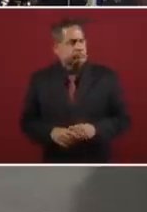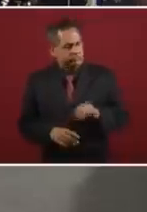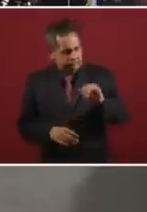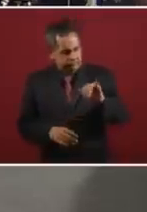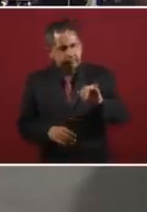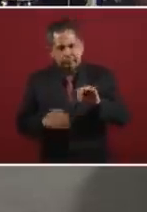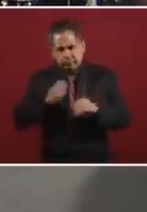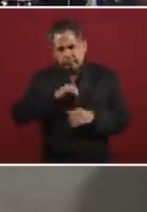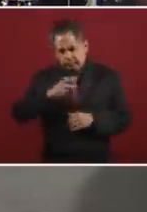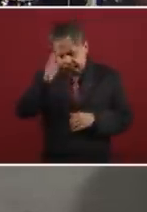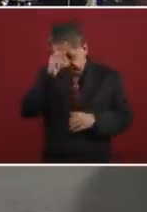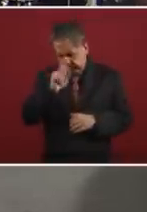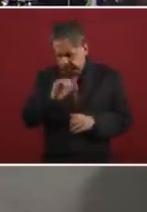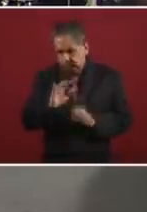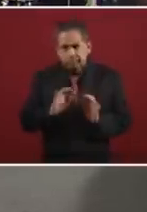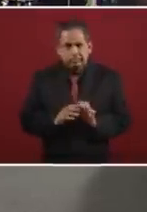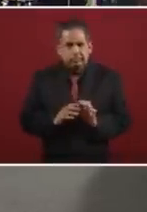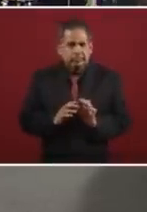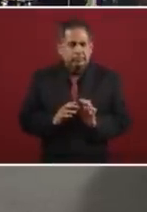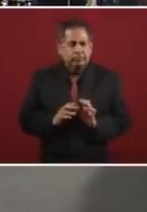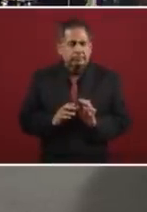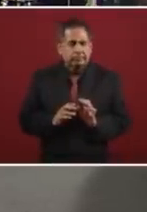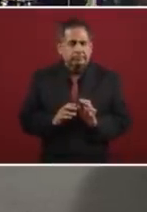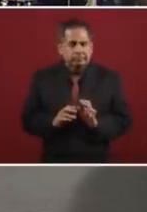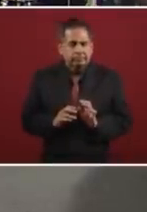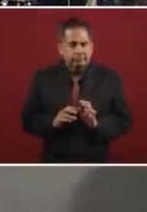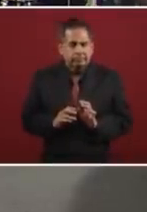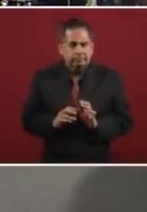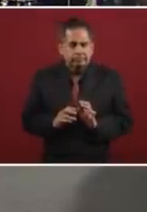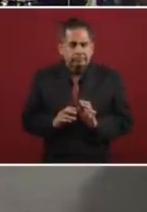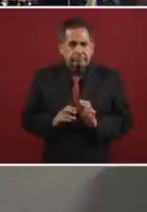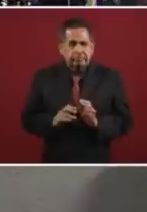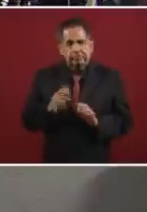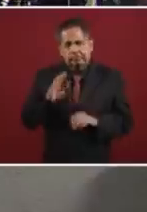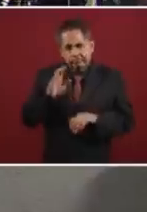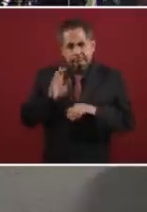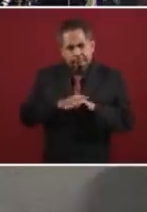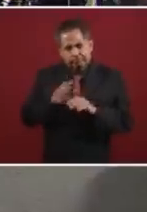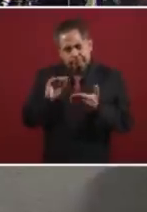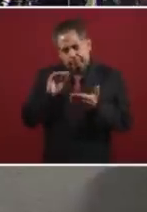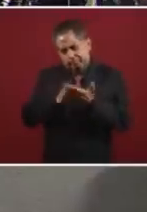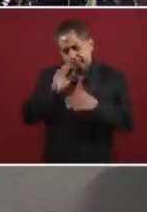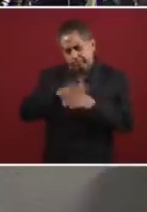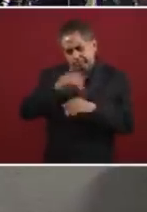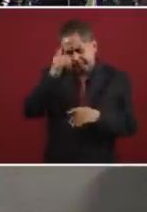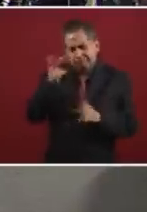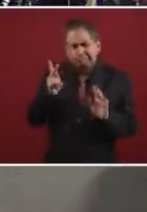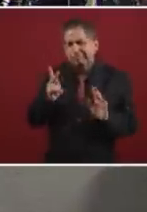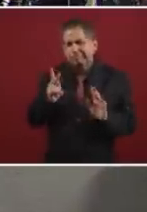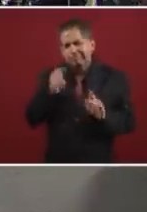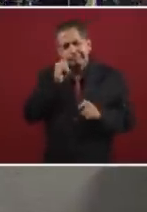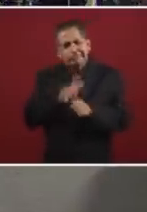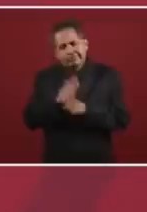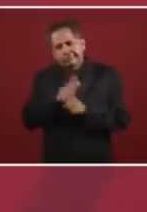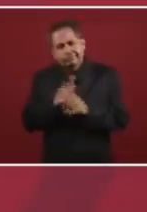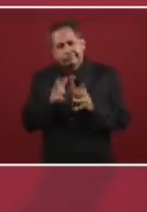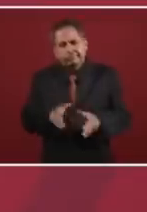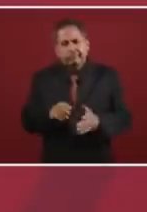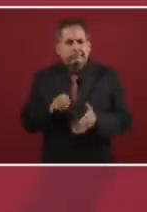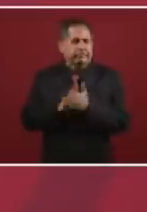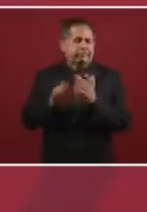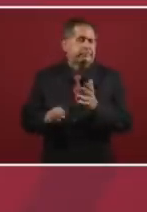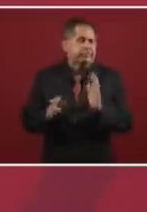estoy de acuerdo debieron y dar más facilidades por ejemplo